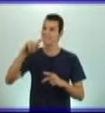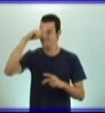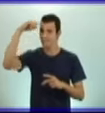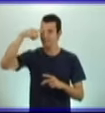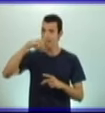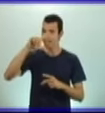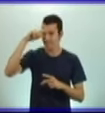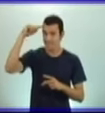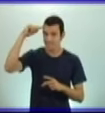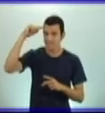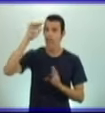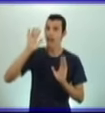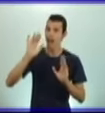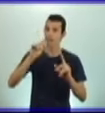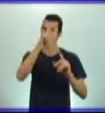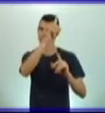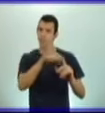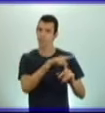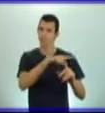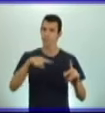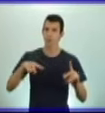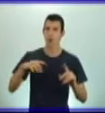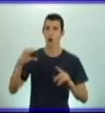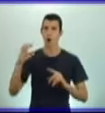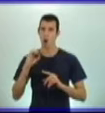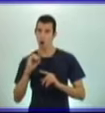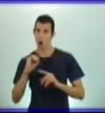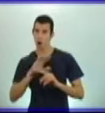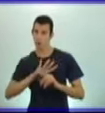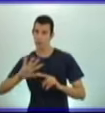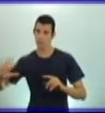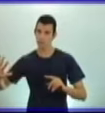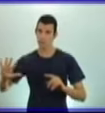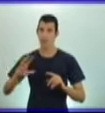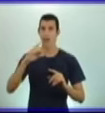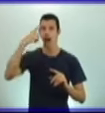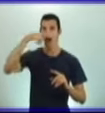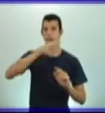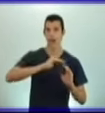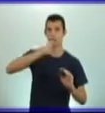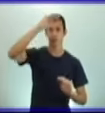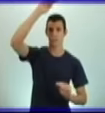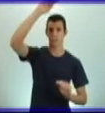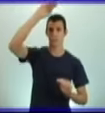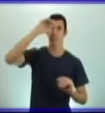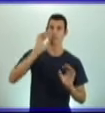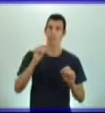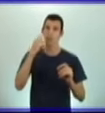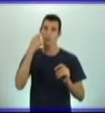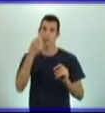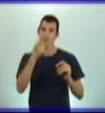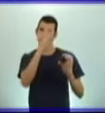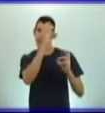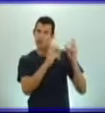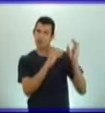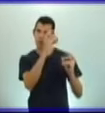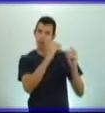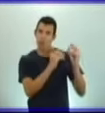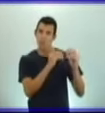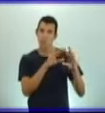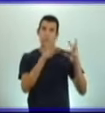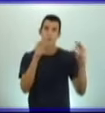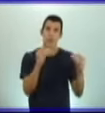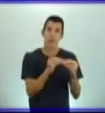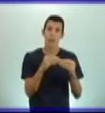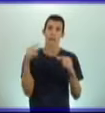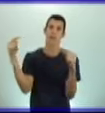señalar, cuando la x es 0, la función toma valor 3. es otro dato que nos permite hallar el gráfico.